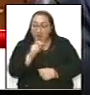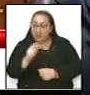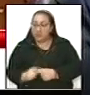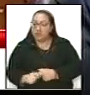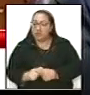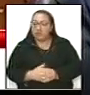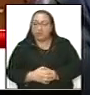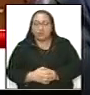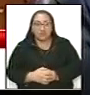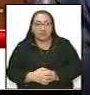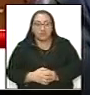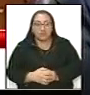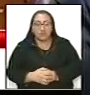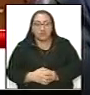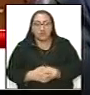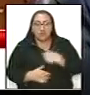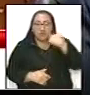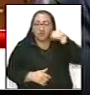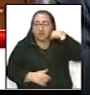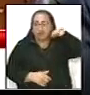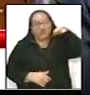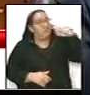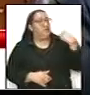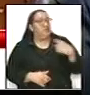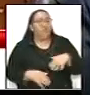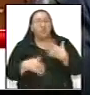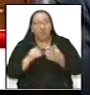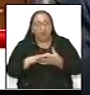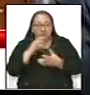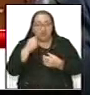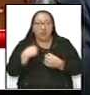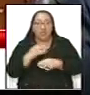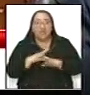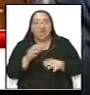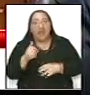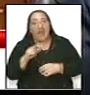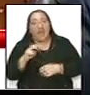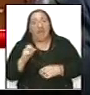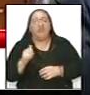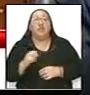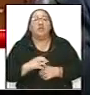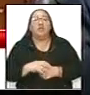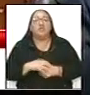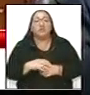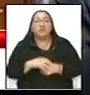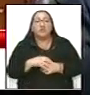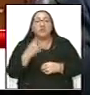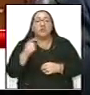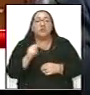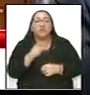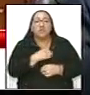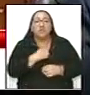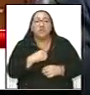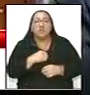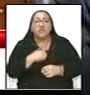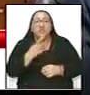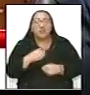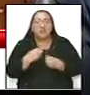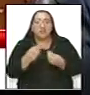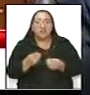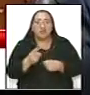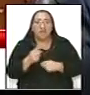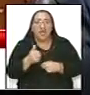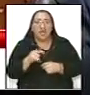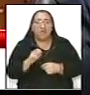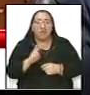persona aprenda, tiene que estar sin anemia, pues. Y solamente el Ejecutivo está destinando para la